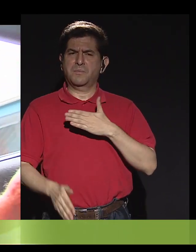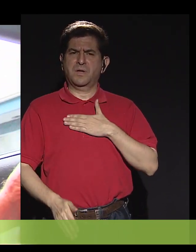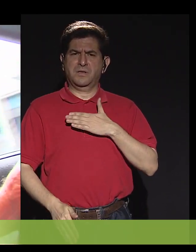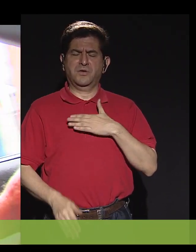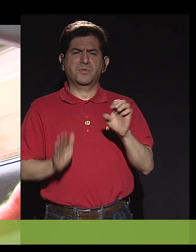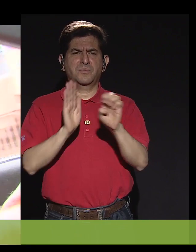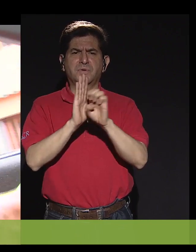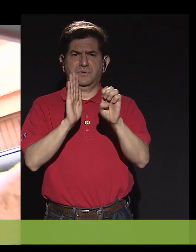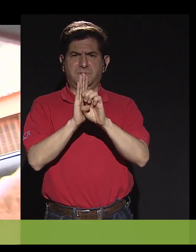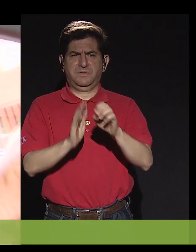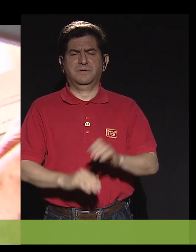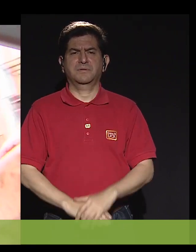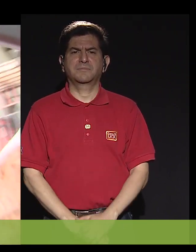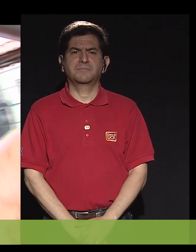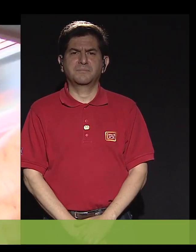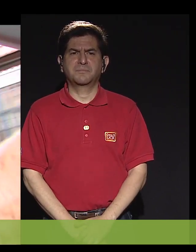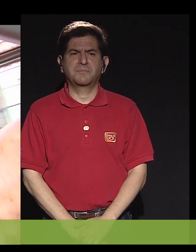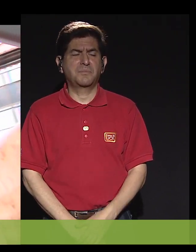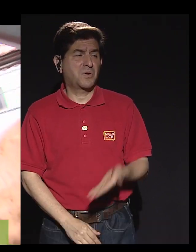míos como